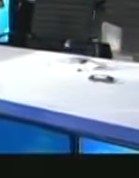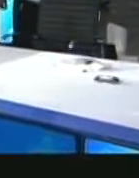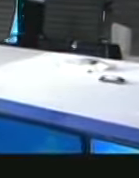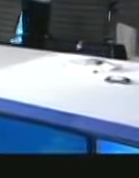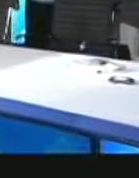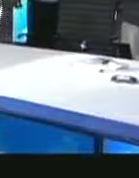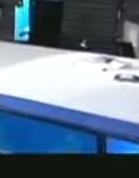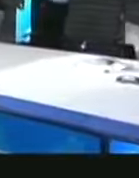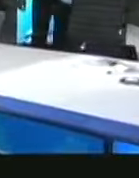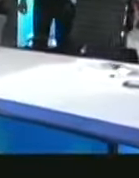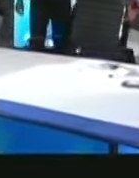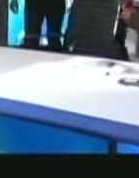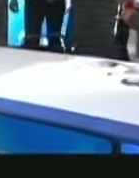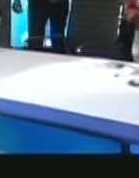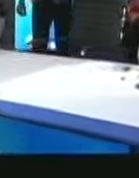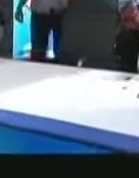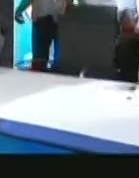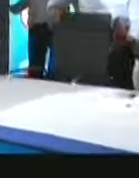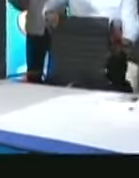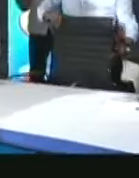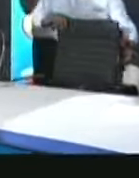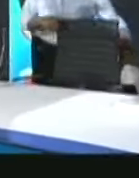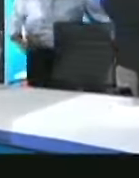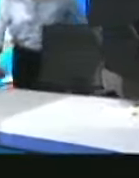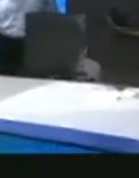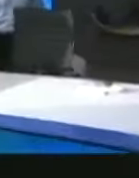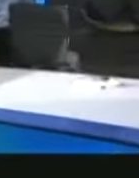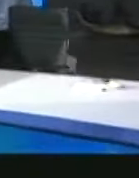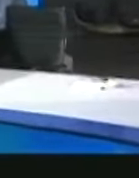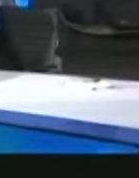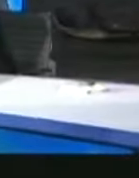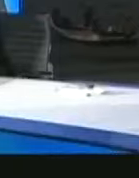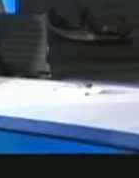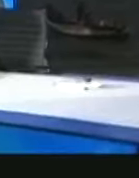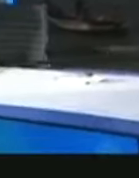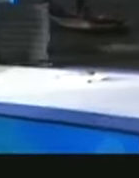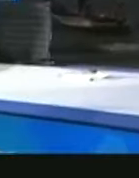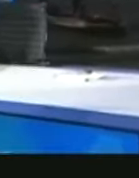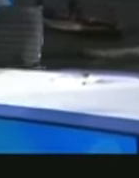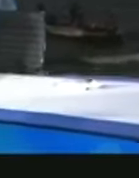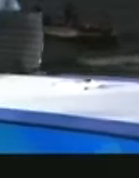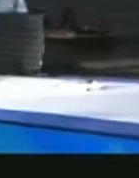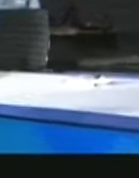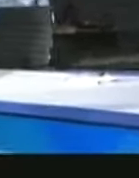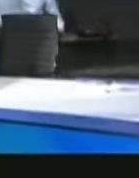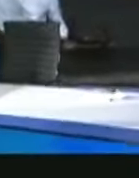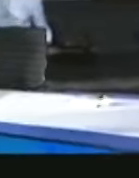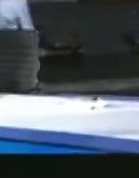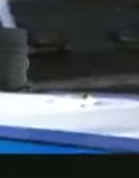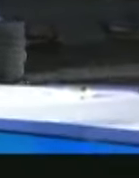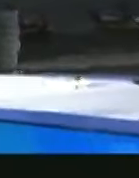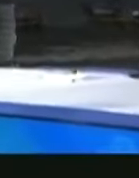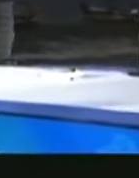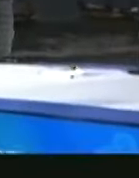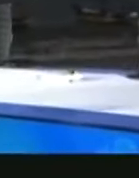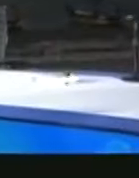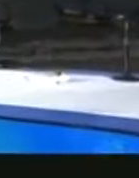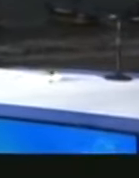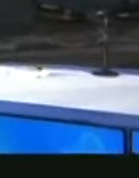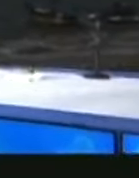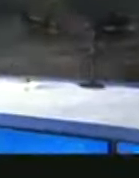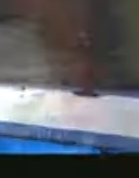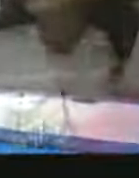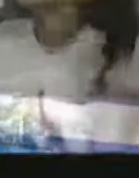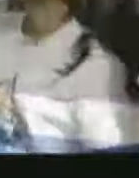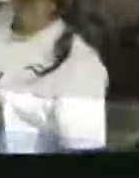con papelón. Presidente de la República se despide de esta gran asamblea con pescadores y acuicultores de la